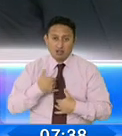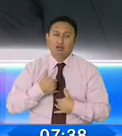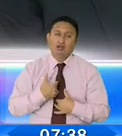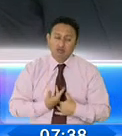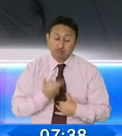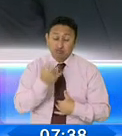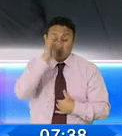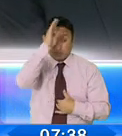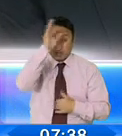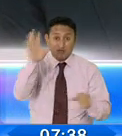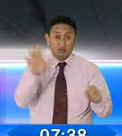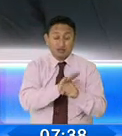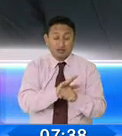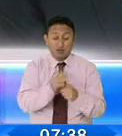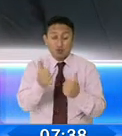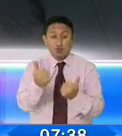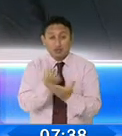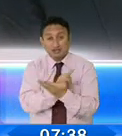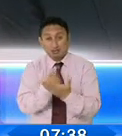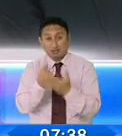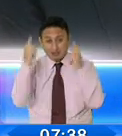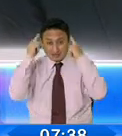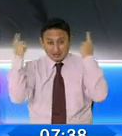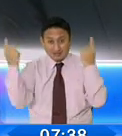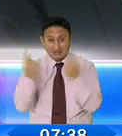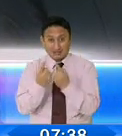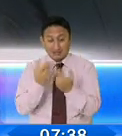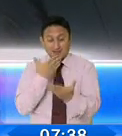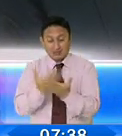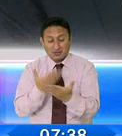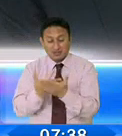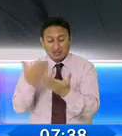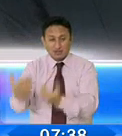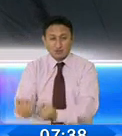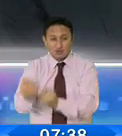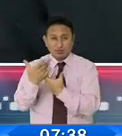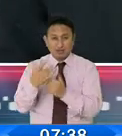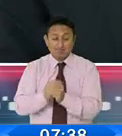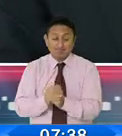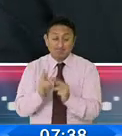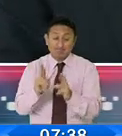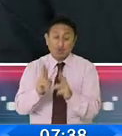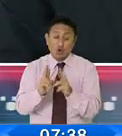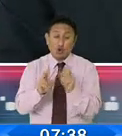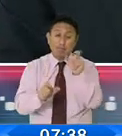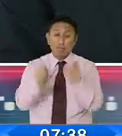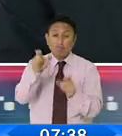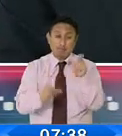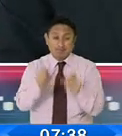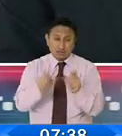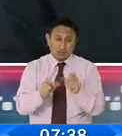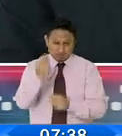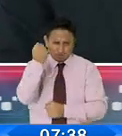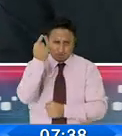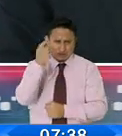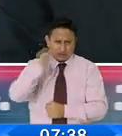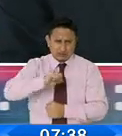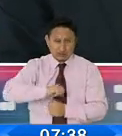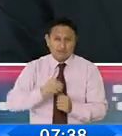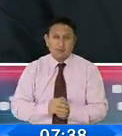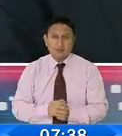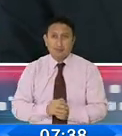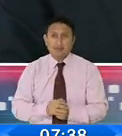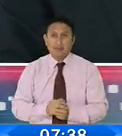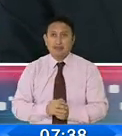hospitales. Una buena Semana Santa, señor secretario. Gracias por contarnos y esperemos la comprensión y también la mano dura que se dé frente a los